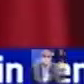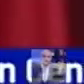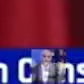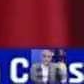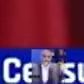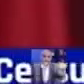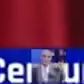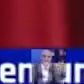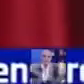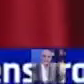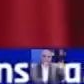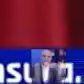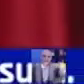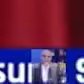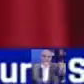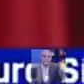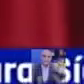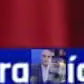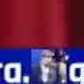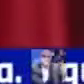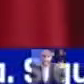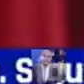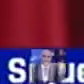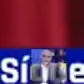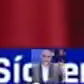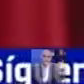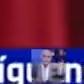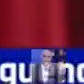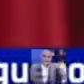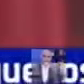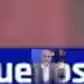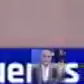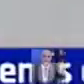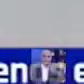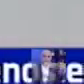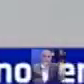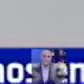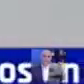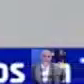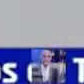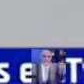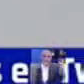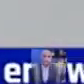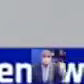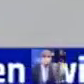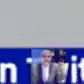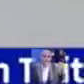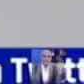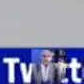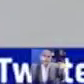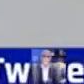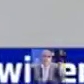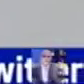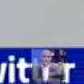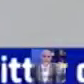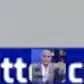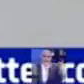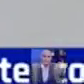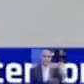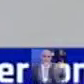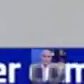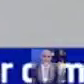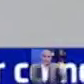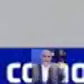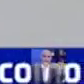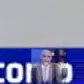esa firmeza al tema del litio y a los traficantes de influencias. Ayer el presidente se reunió con los